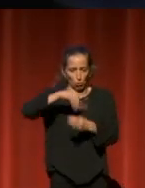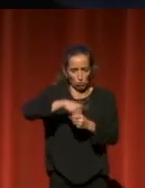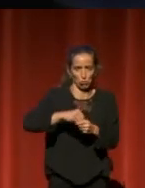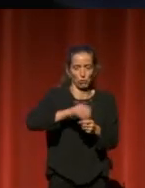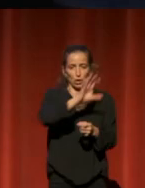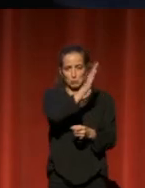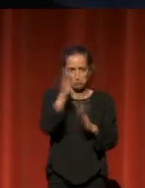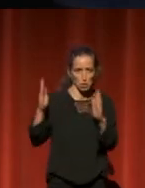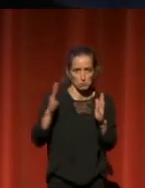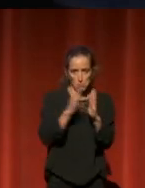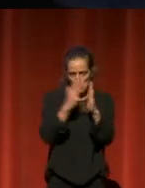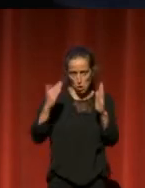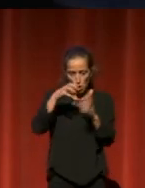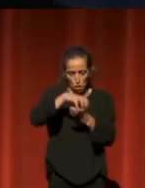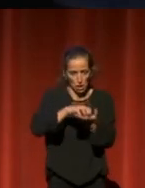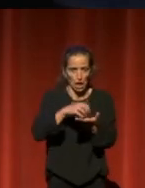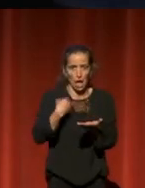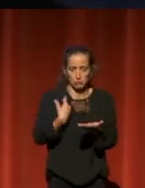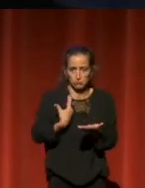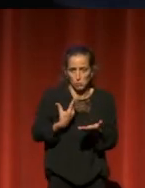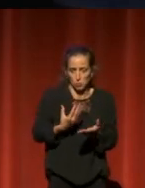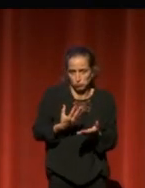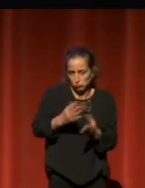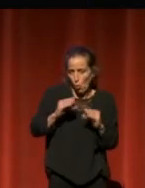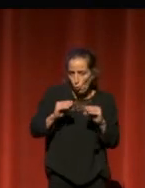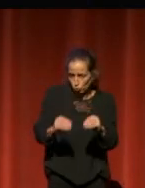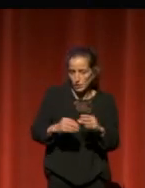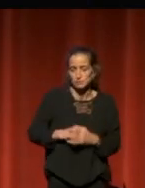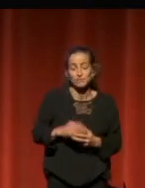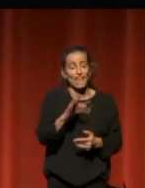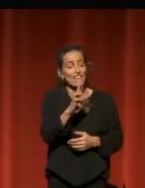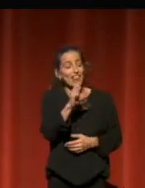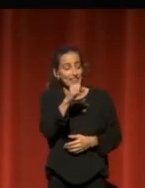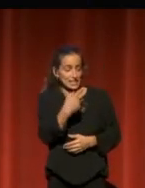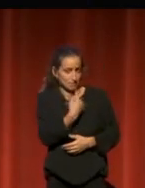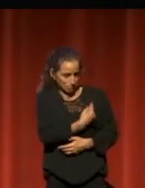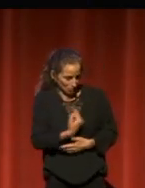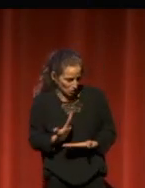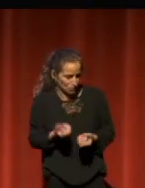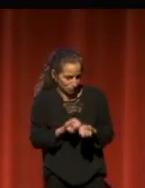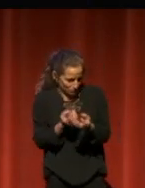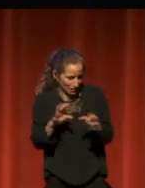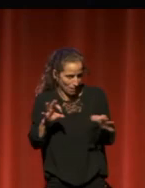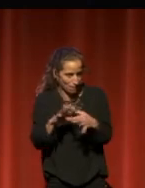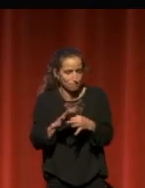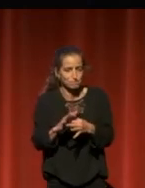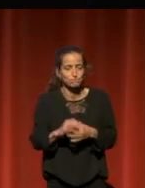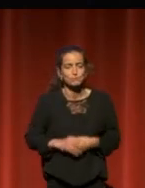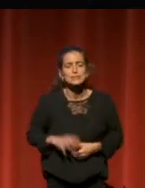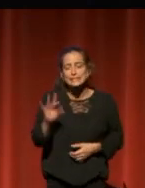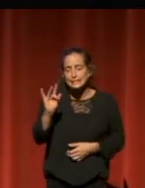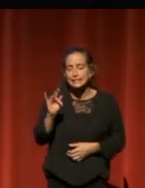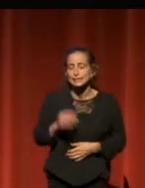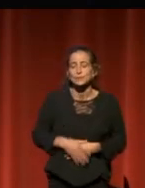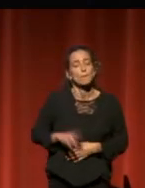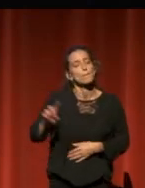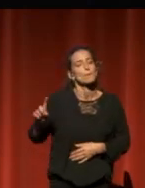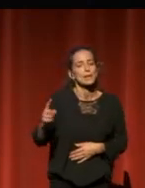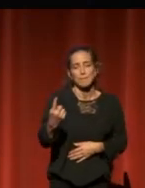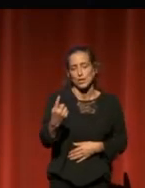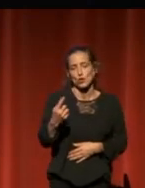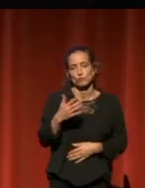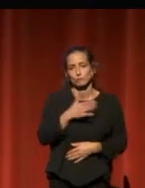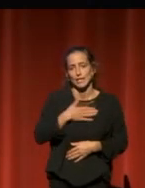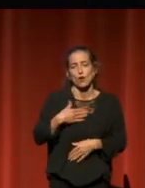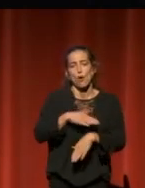Francesc seguro que tiene mucho que decirnos al respecto. Sí, sí, la verdad es que sí. Primero de todo, me gustaría agradecer al